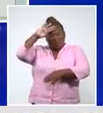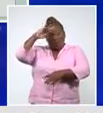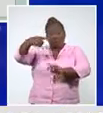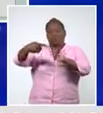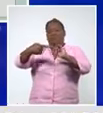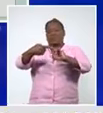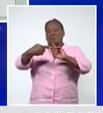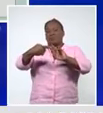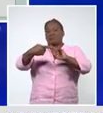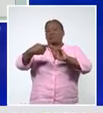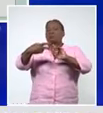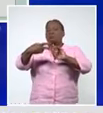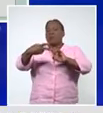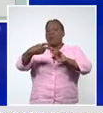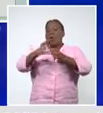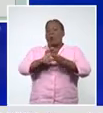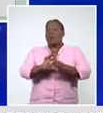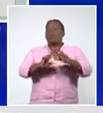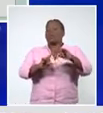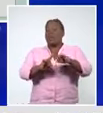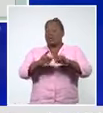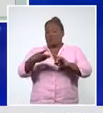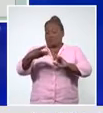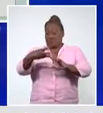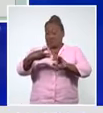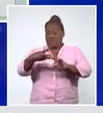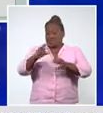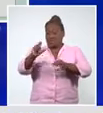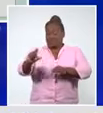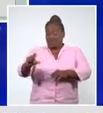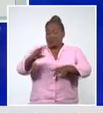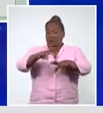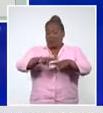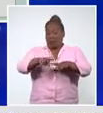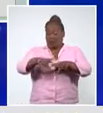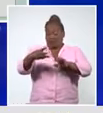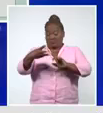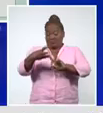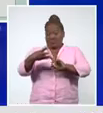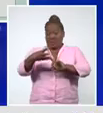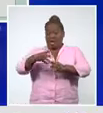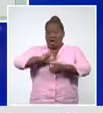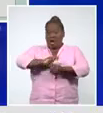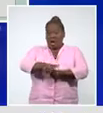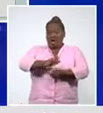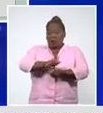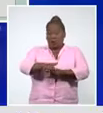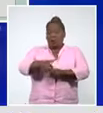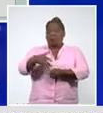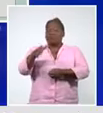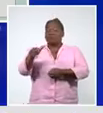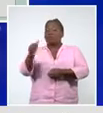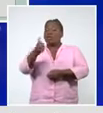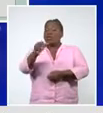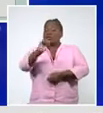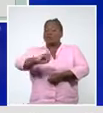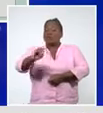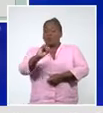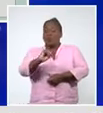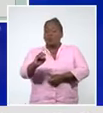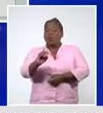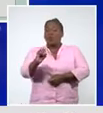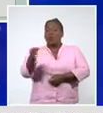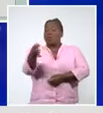le sigue Guantánamo, le sigue Centro Habana, Arroyo Naranjo, 10 de octubre, Boyeros, Habana Vieja,